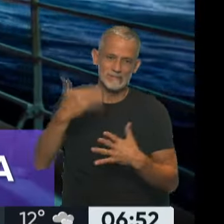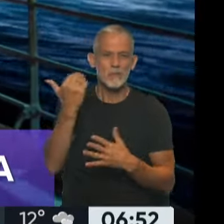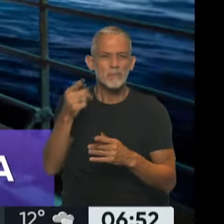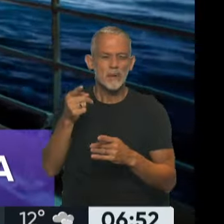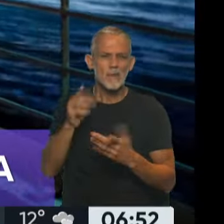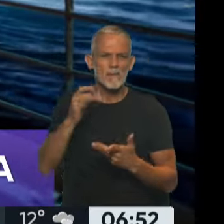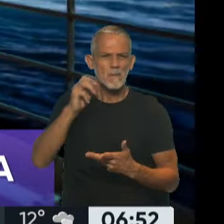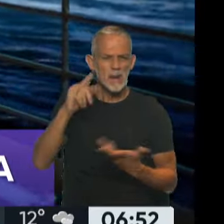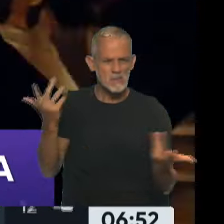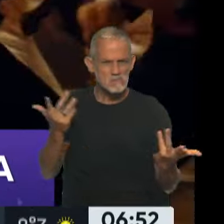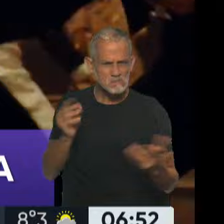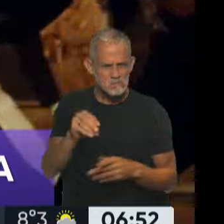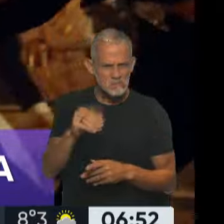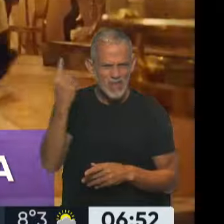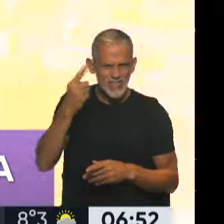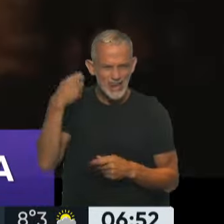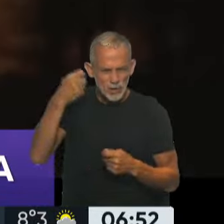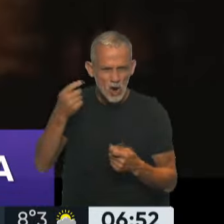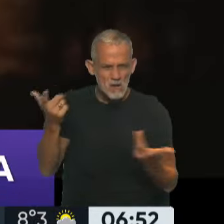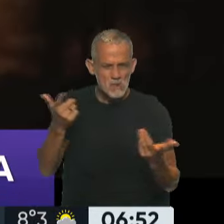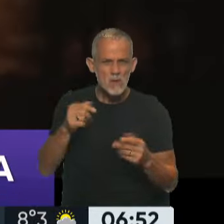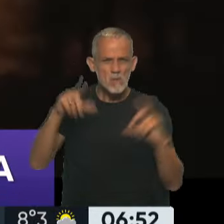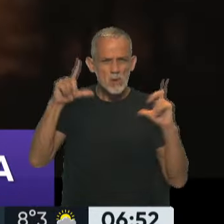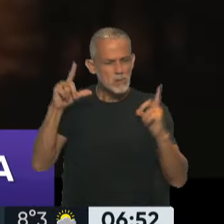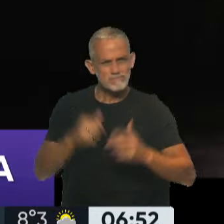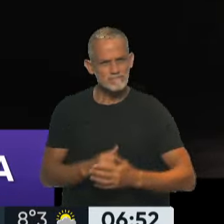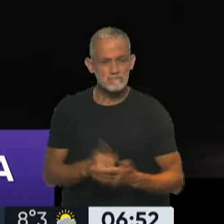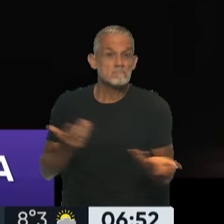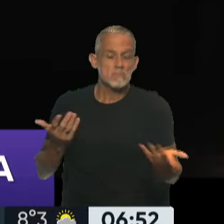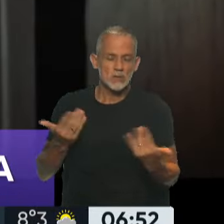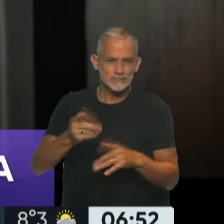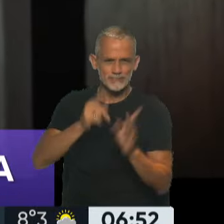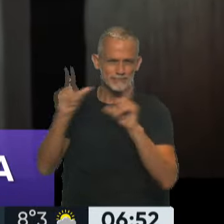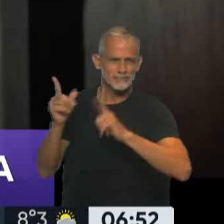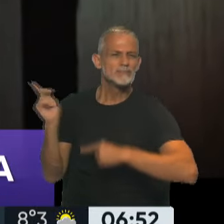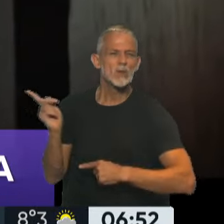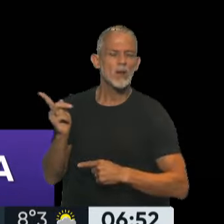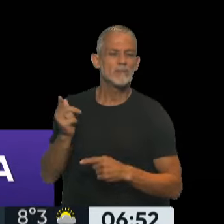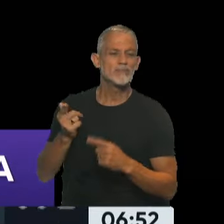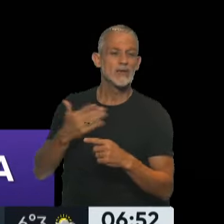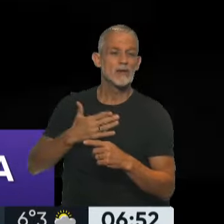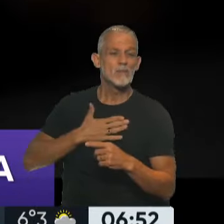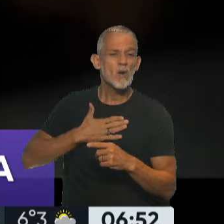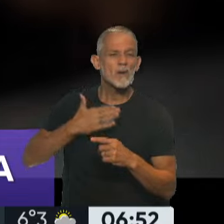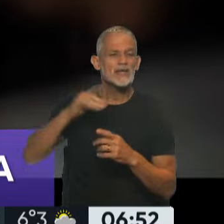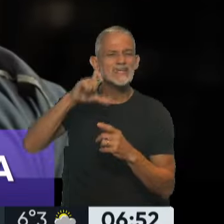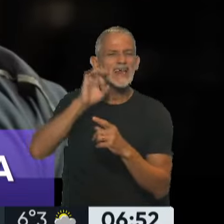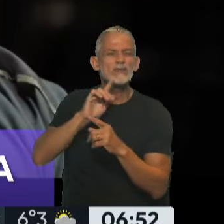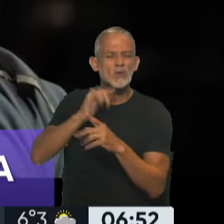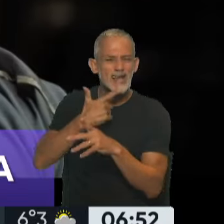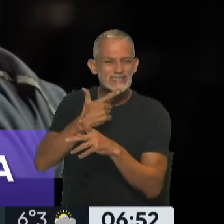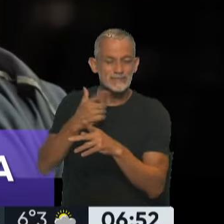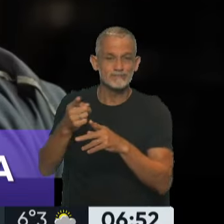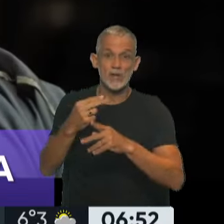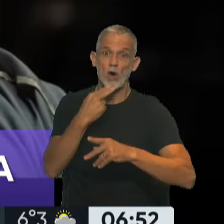¿Cómo puede ser que no se haya nominado a la directora ni a su protagonista Margot Robbie? Estamos viendo imágenes de Pobres Criaturas, que se quedó con 11 nominaciones